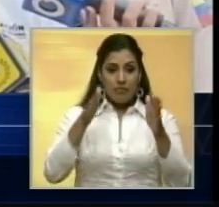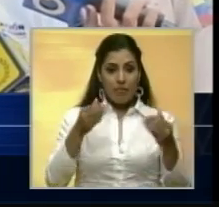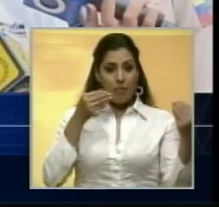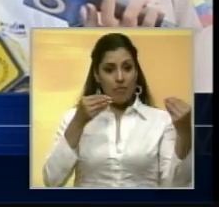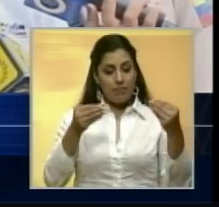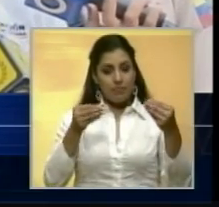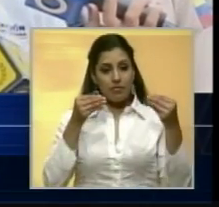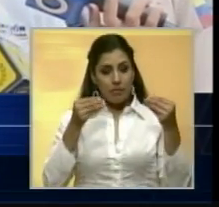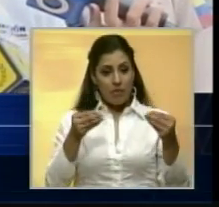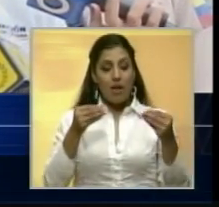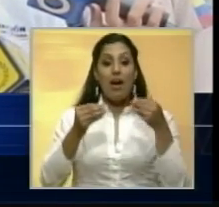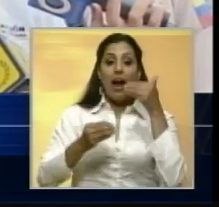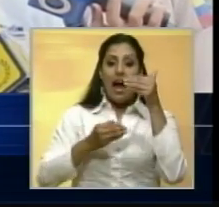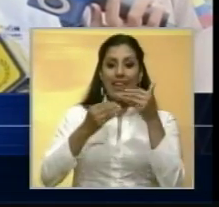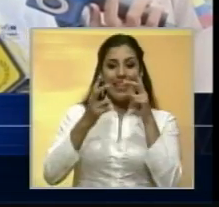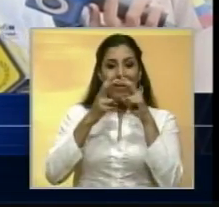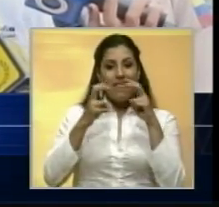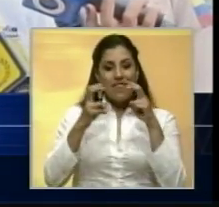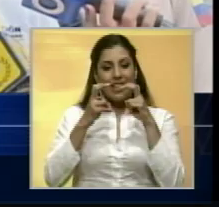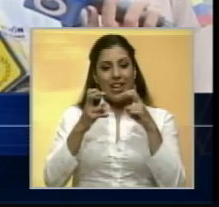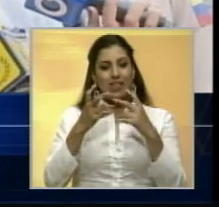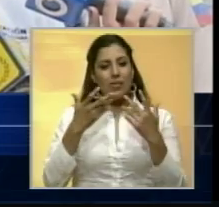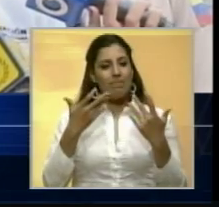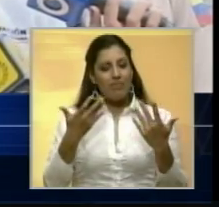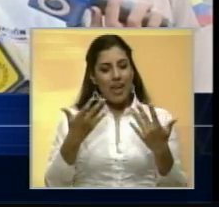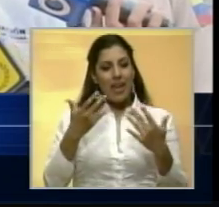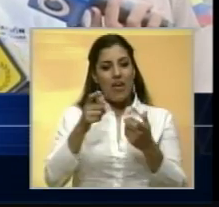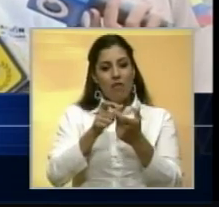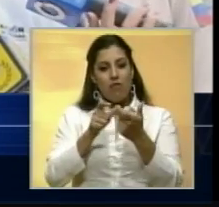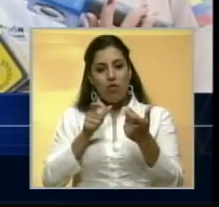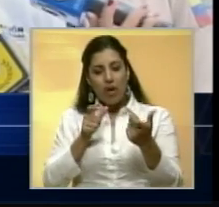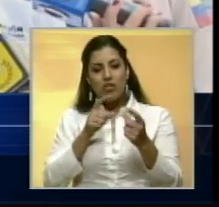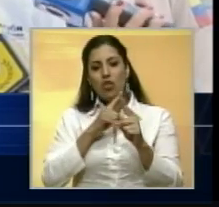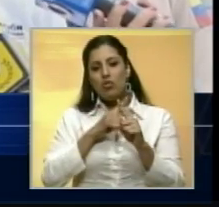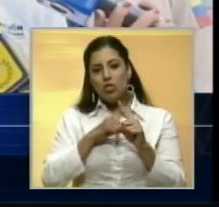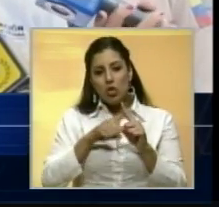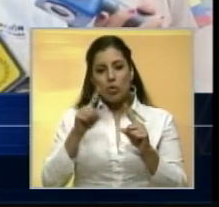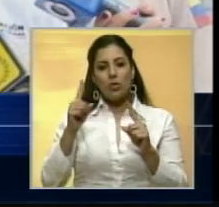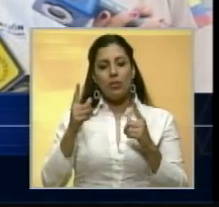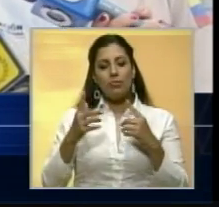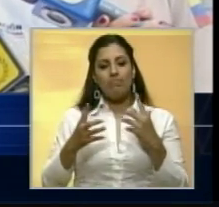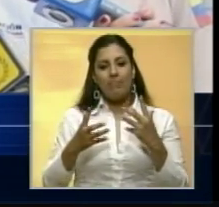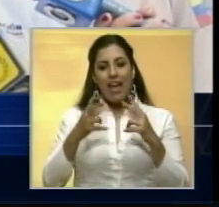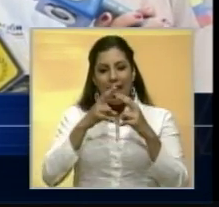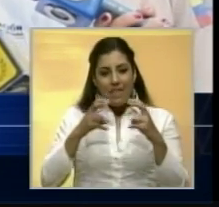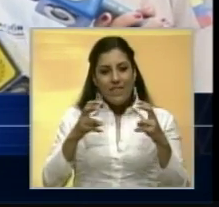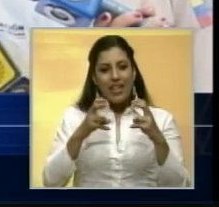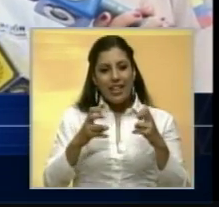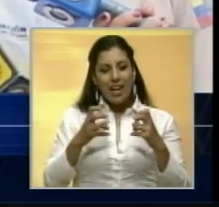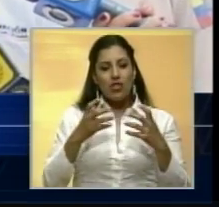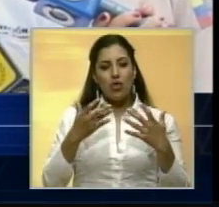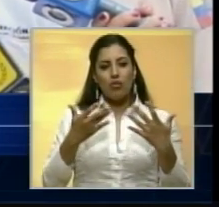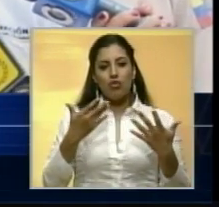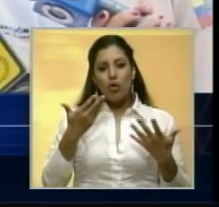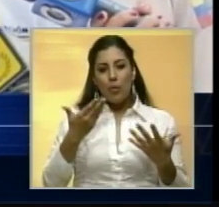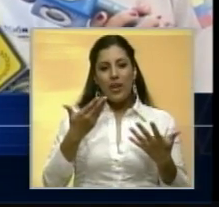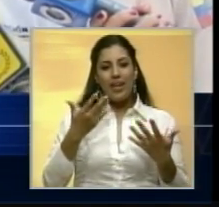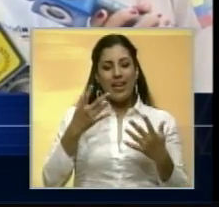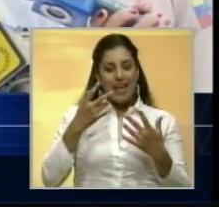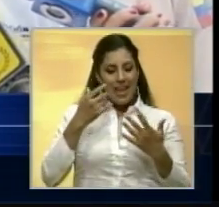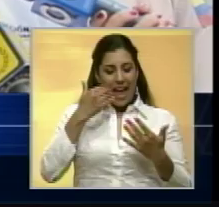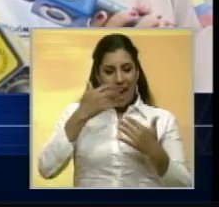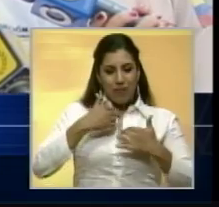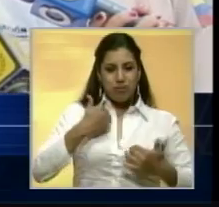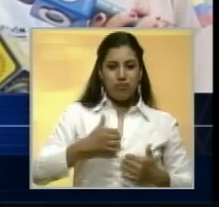Público, adelantan ya investigaciones desde el punto de vista forense y otras investigaciones desde el punto de vista de la